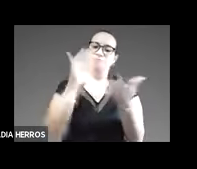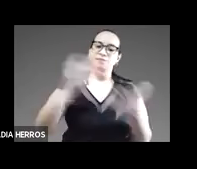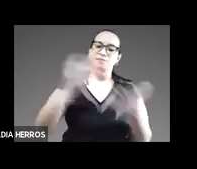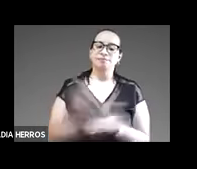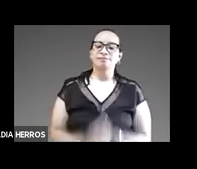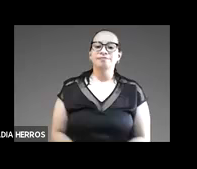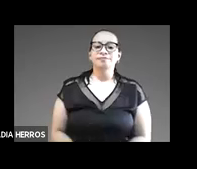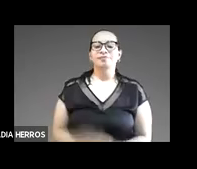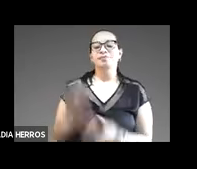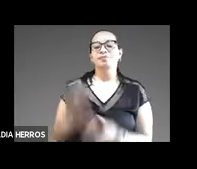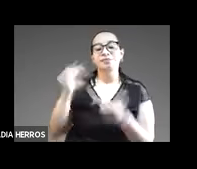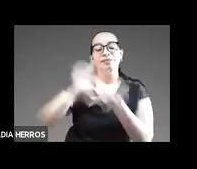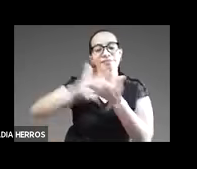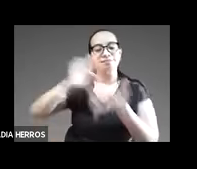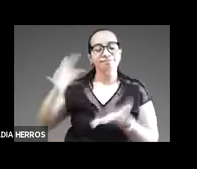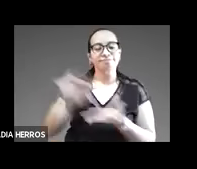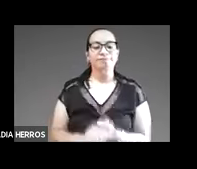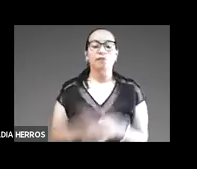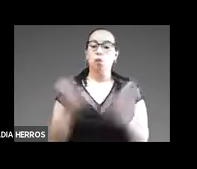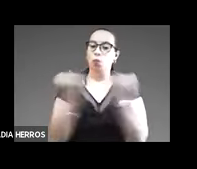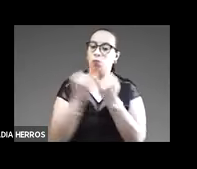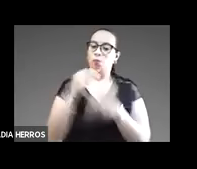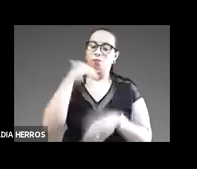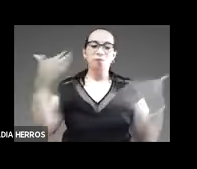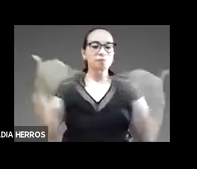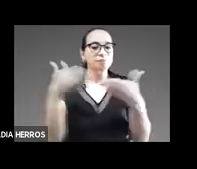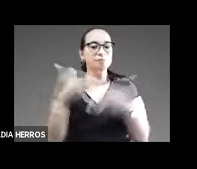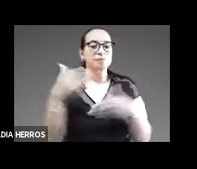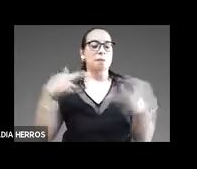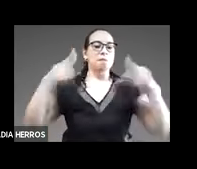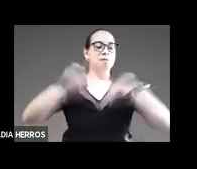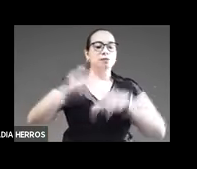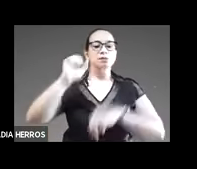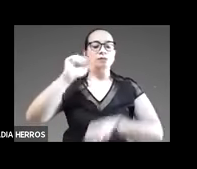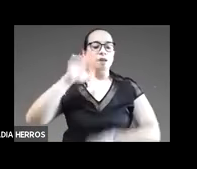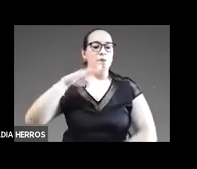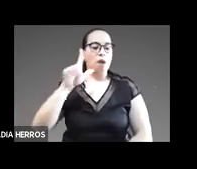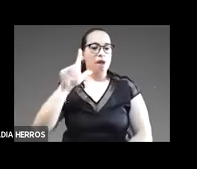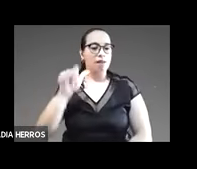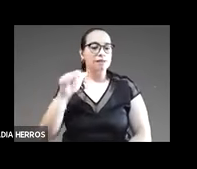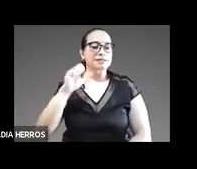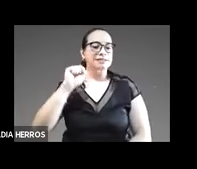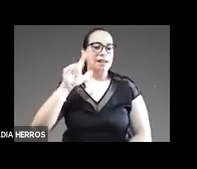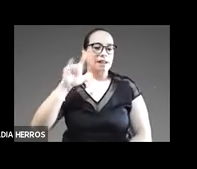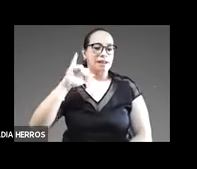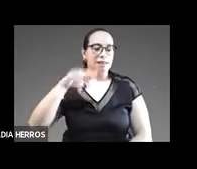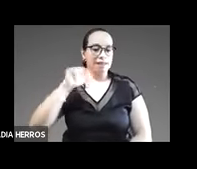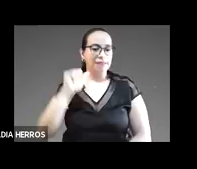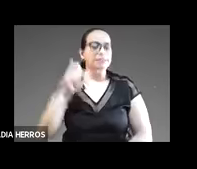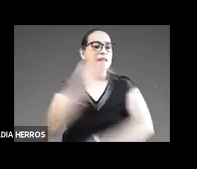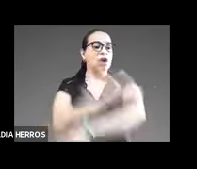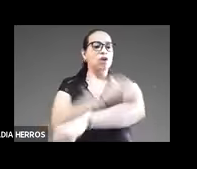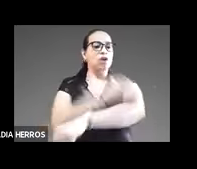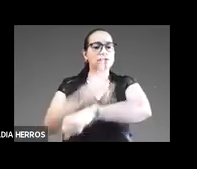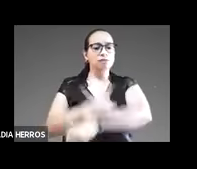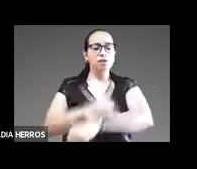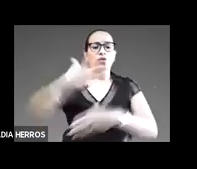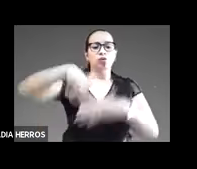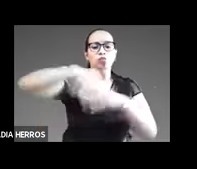Vida. También me gustaría presentarles a Samuel Salinas Álvarez, coordinador general de Inclusión Educativa e